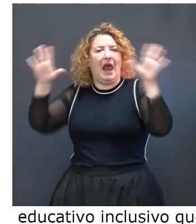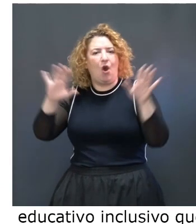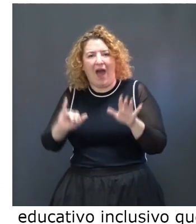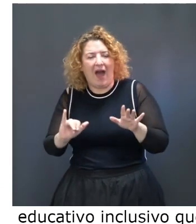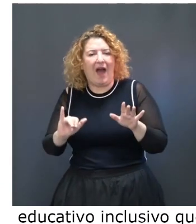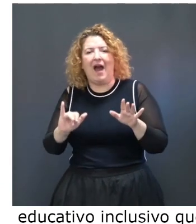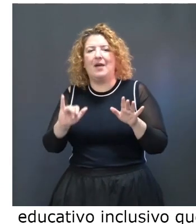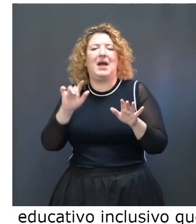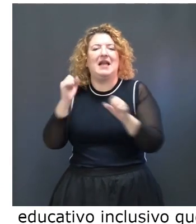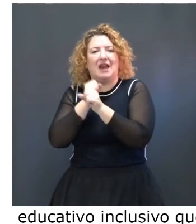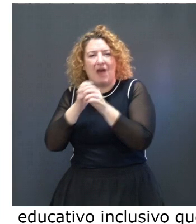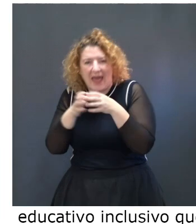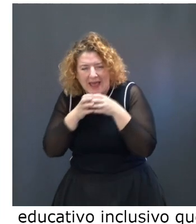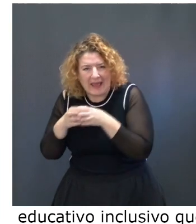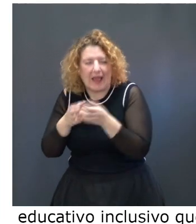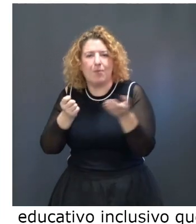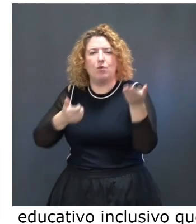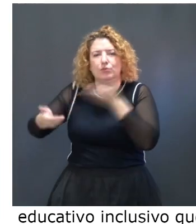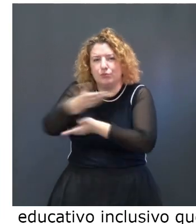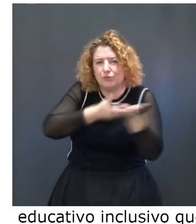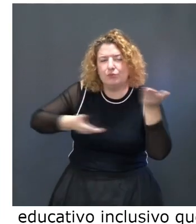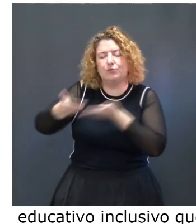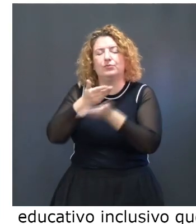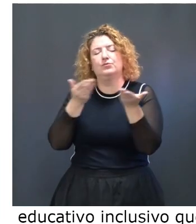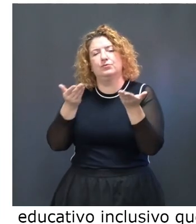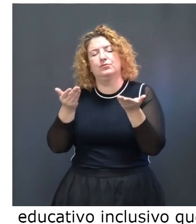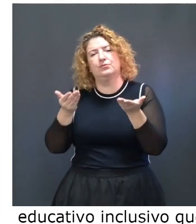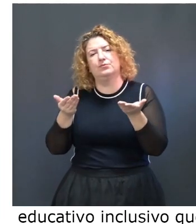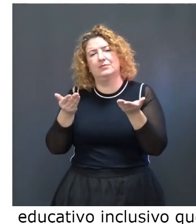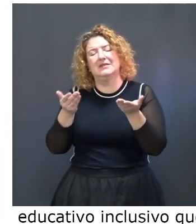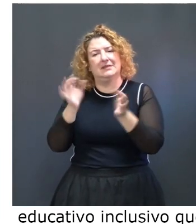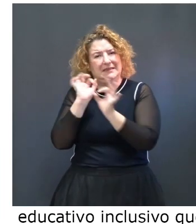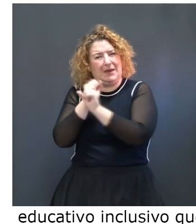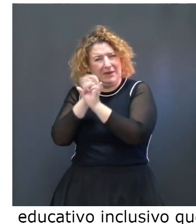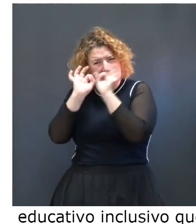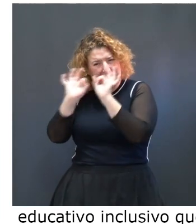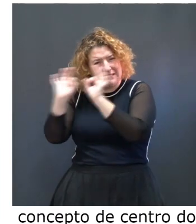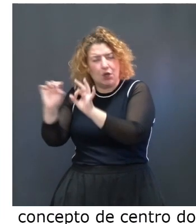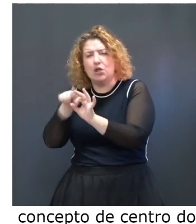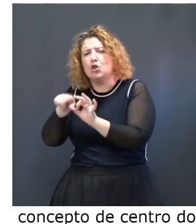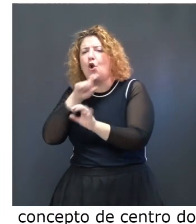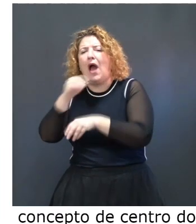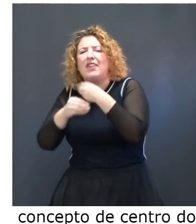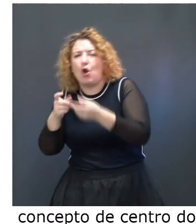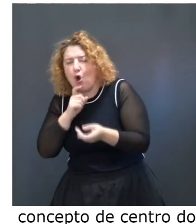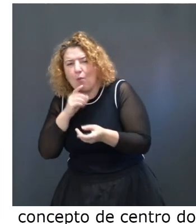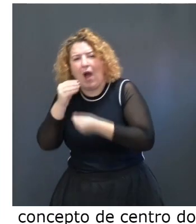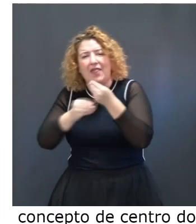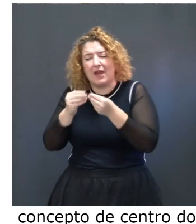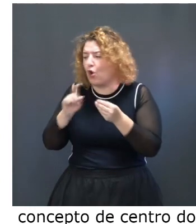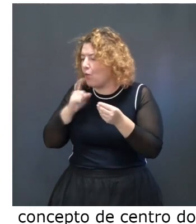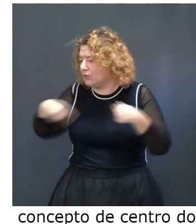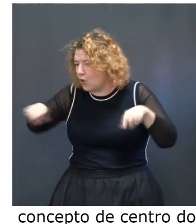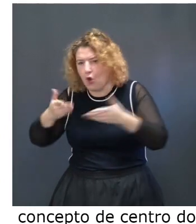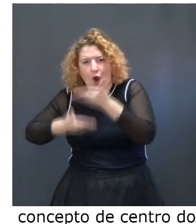digamos, hay un trabajo en equipo, hay como decía ella, hay unas prácticas concretas, ¿no? Bueno, ¿y esto cómo lo hacemos? Y lo hacemos en equipo y lo